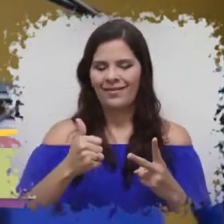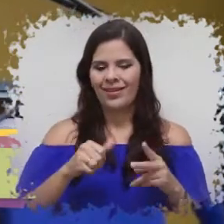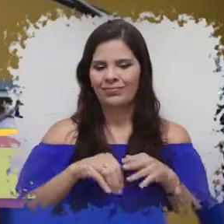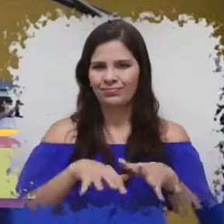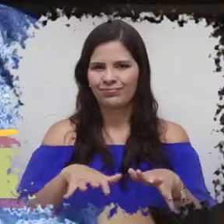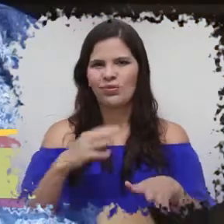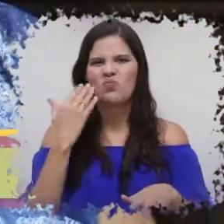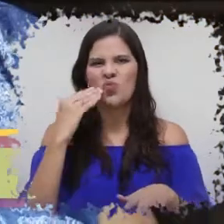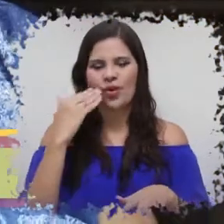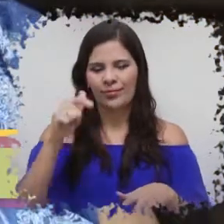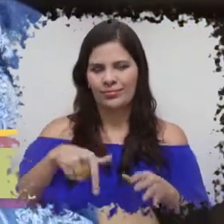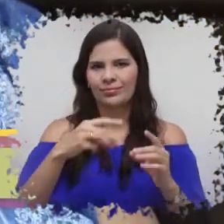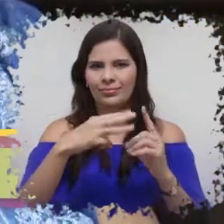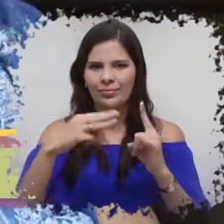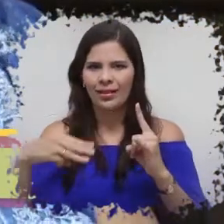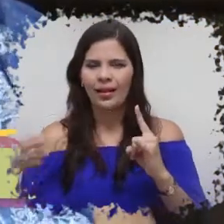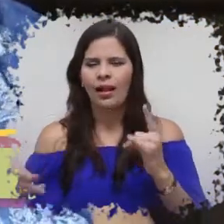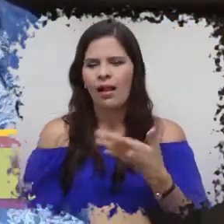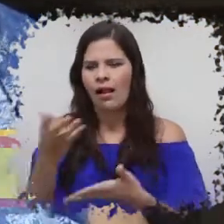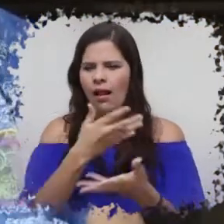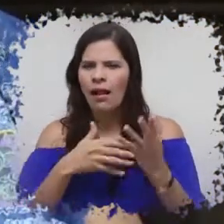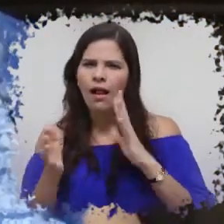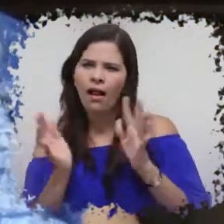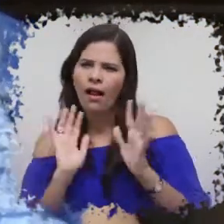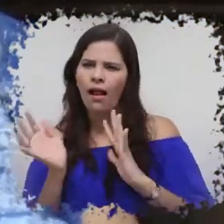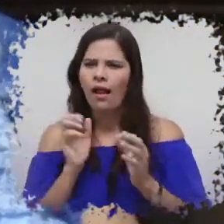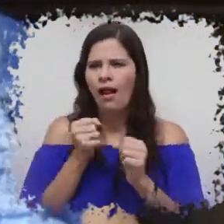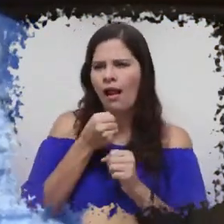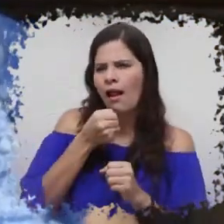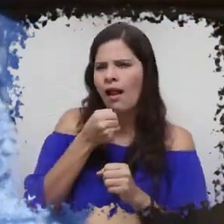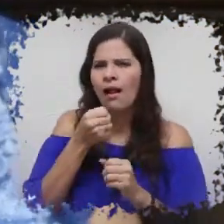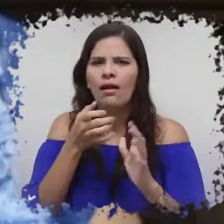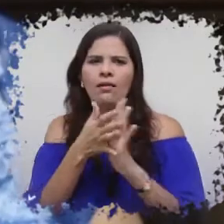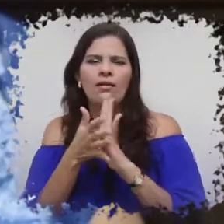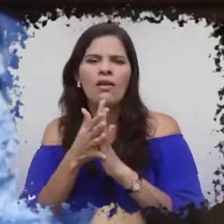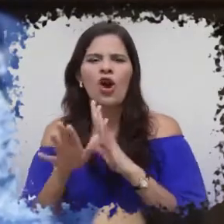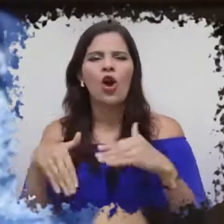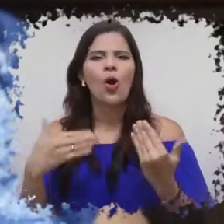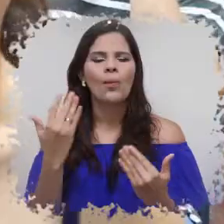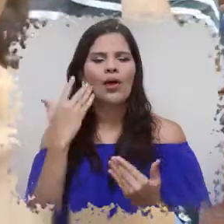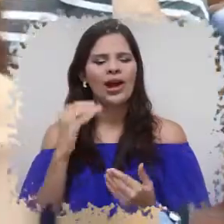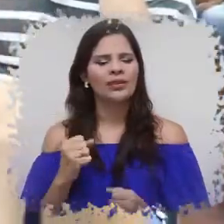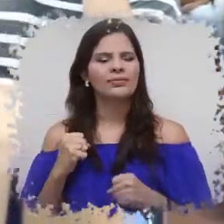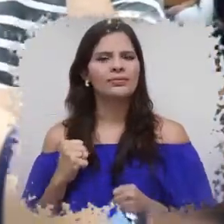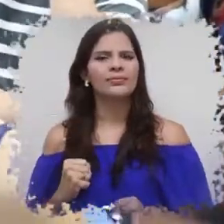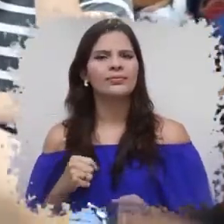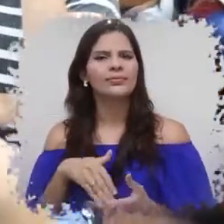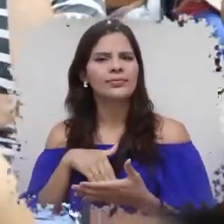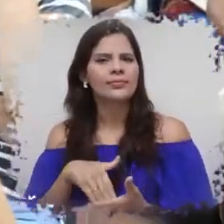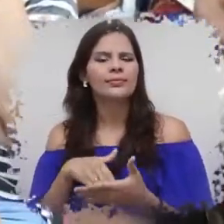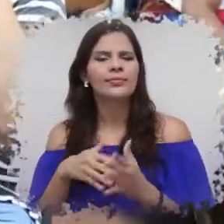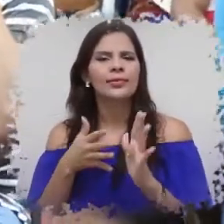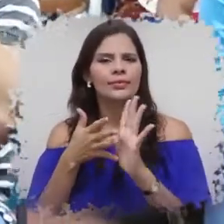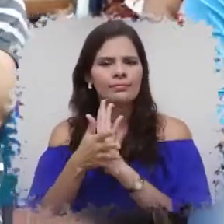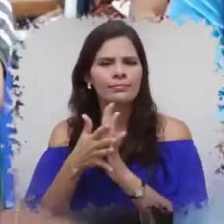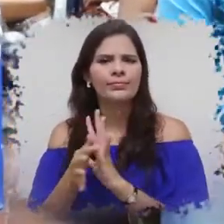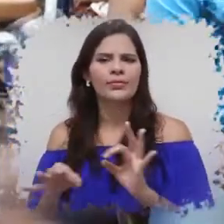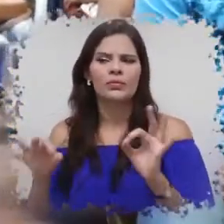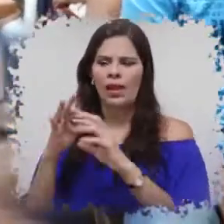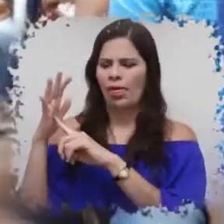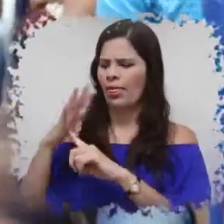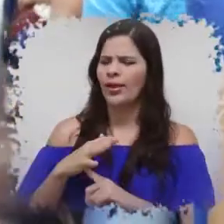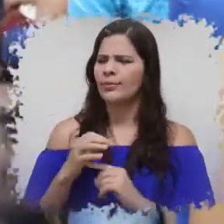Magdalena, hicieran un recorrido teórico y vivencial acerca de cómo la resistencia femenina debe ocupar un lugar importante